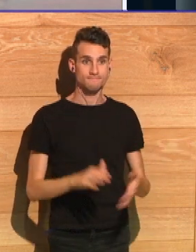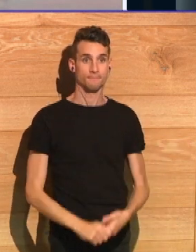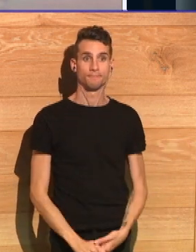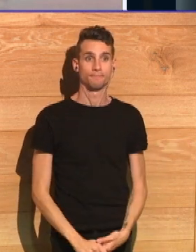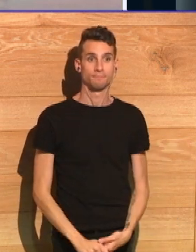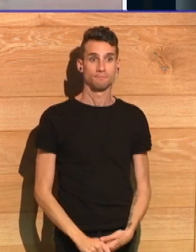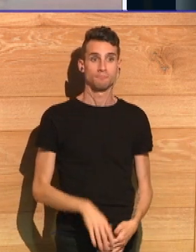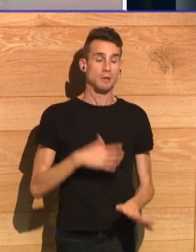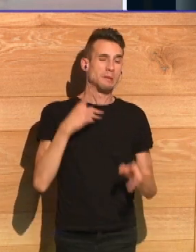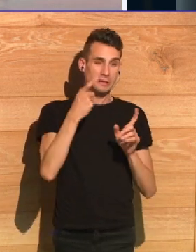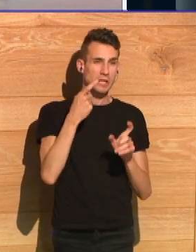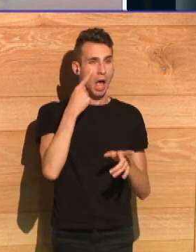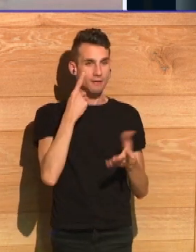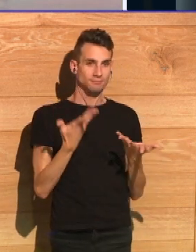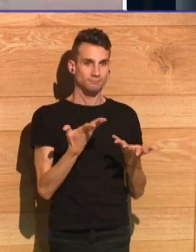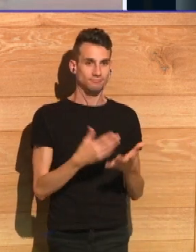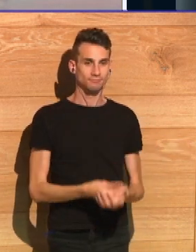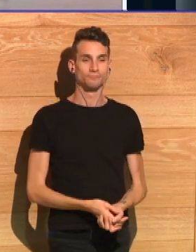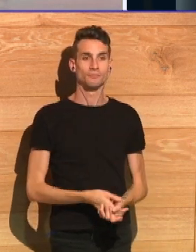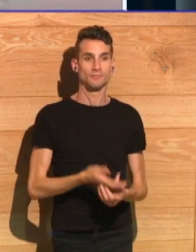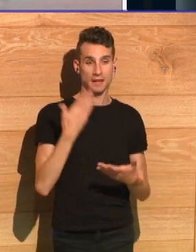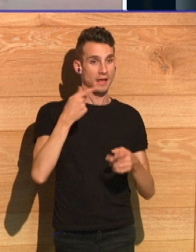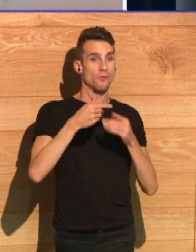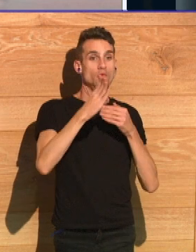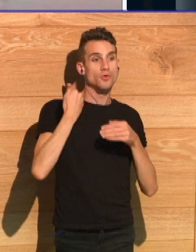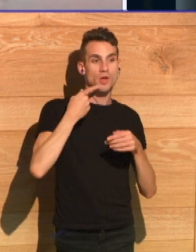simplemente. No sé, bueno, voy a intentar averiguarlo, ya os diré.